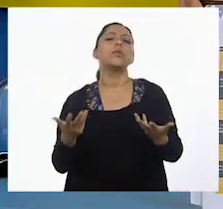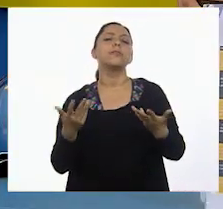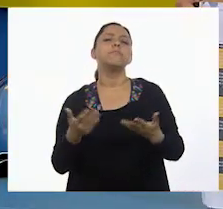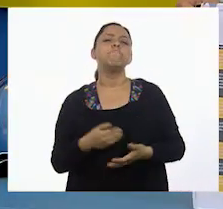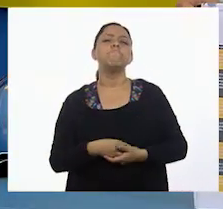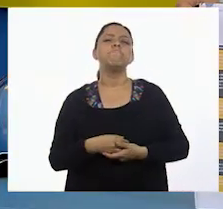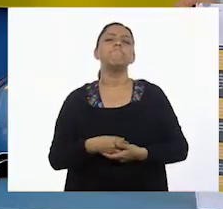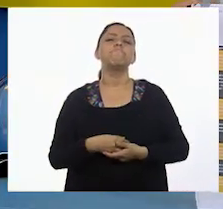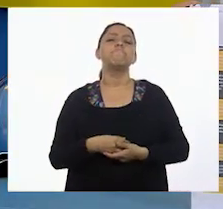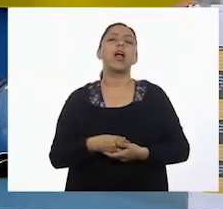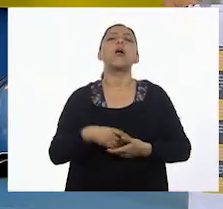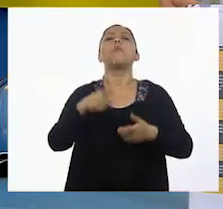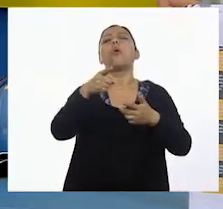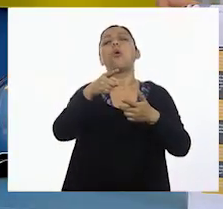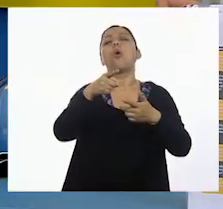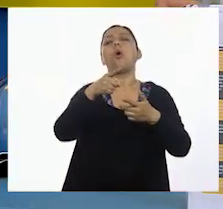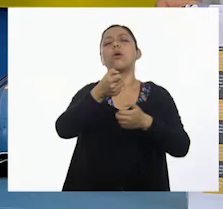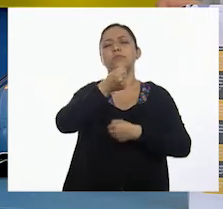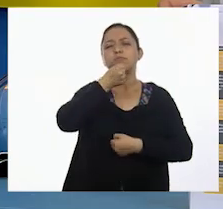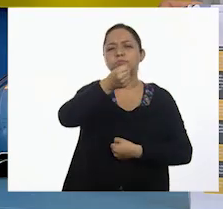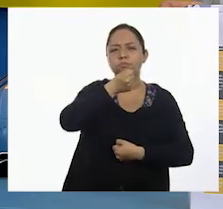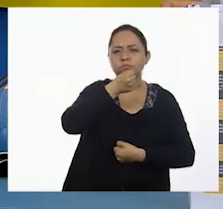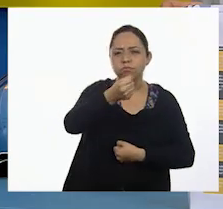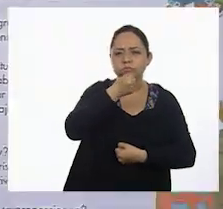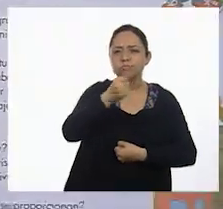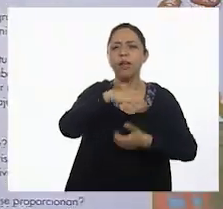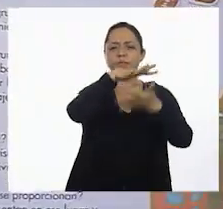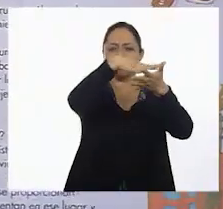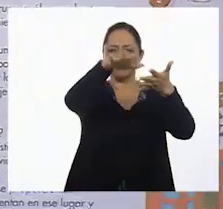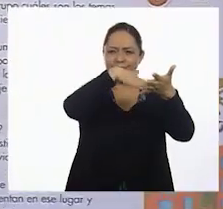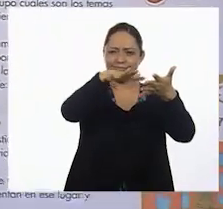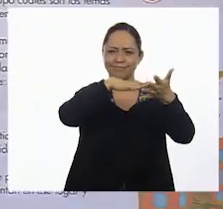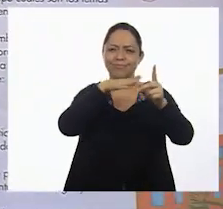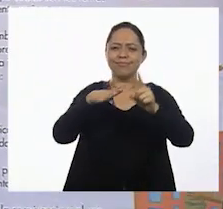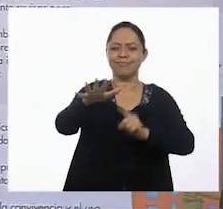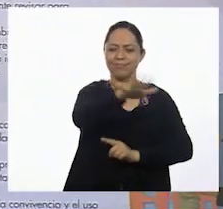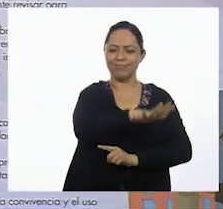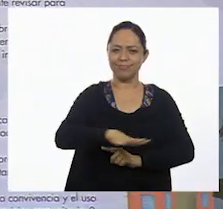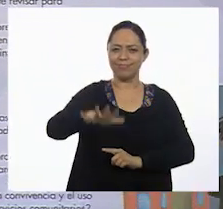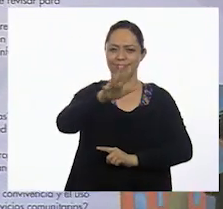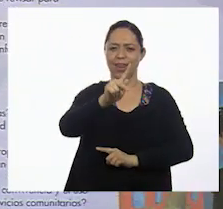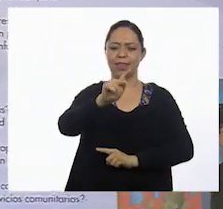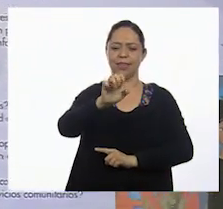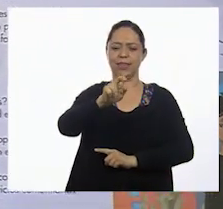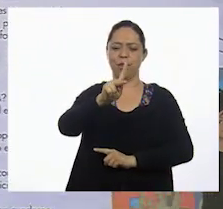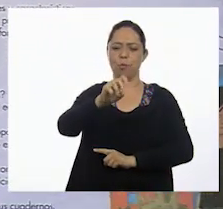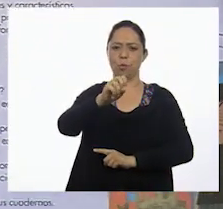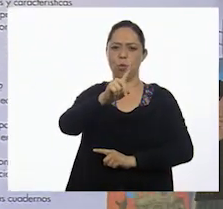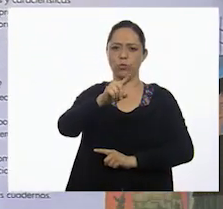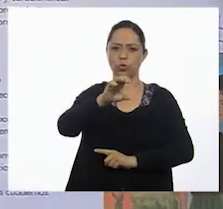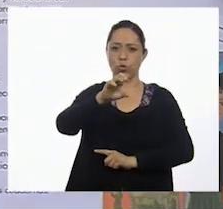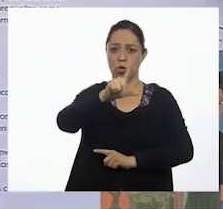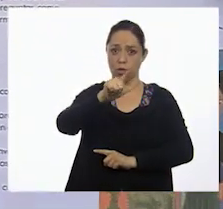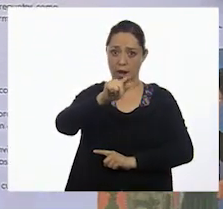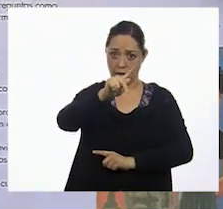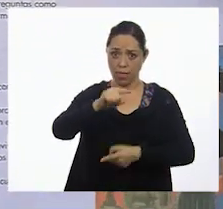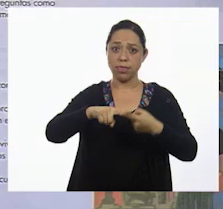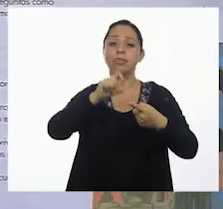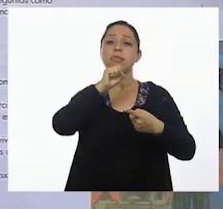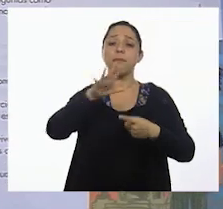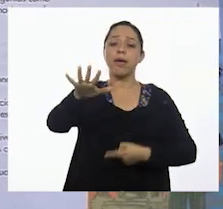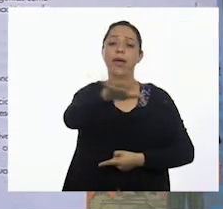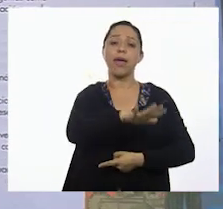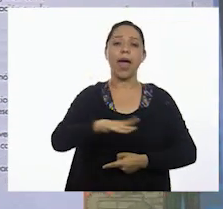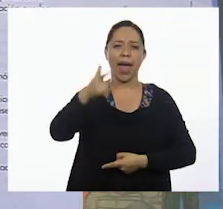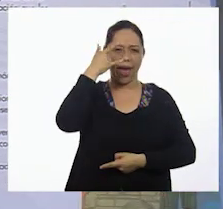artículos, algunos reportajes que vimos sobre Tepoztlán, sí, y sobre Campeche. Inclusive comentamos